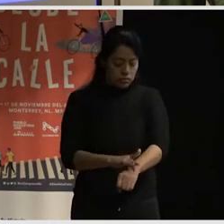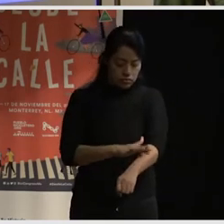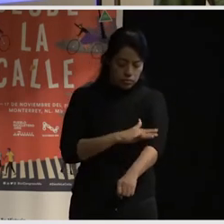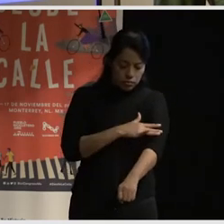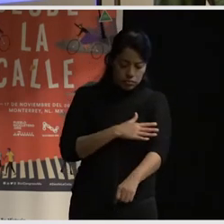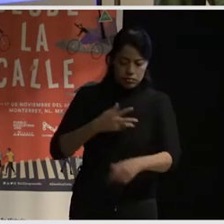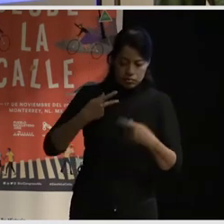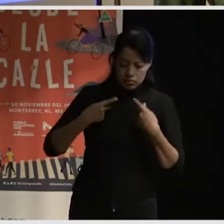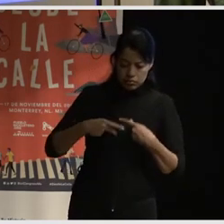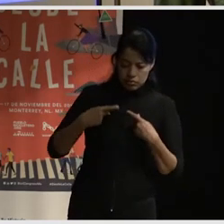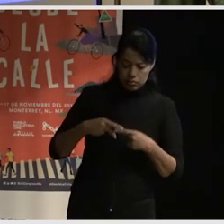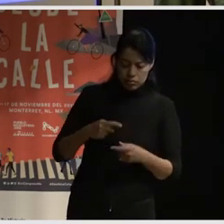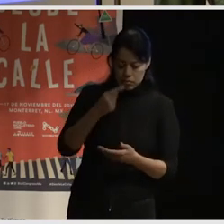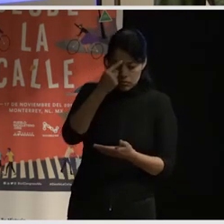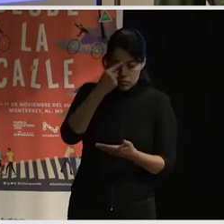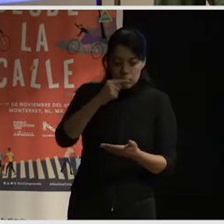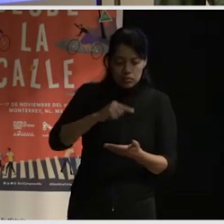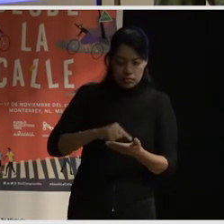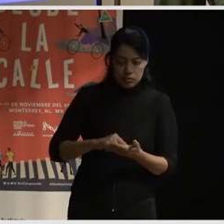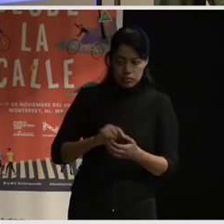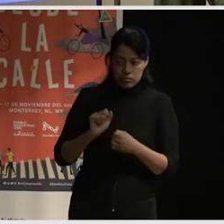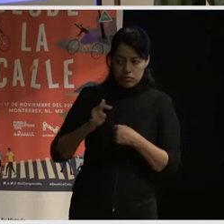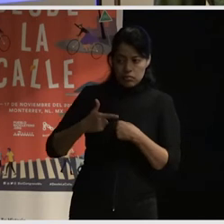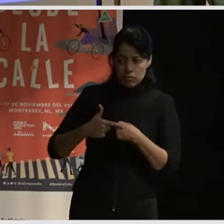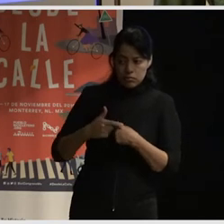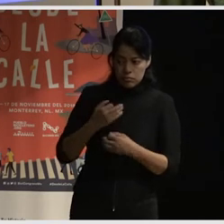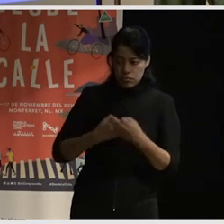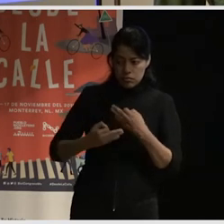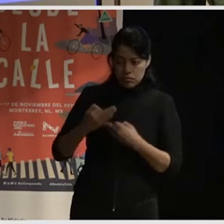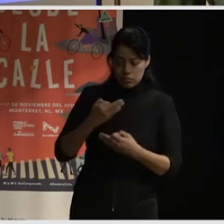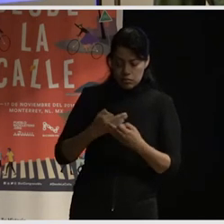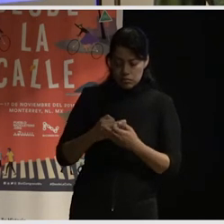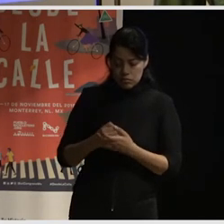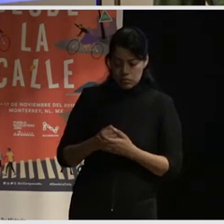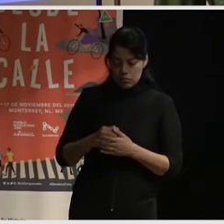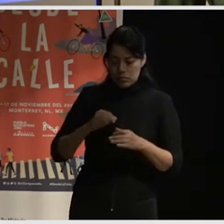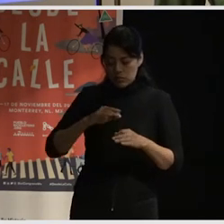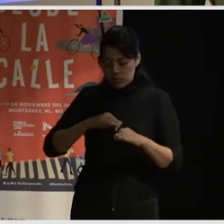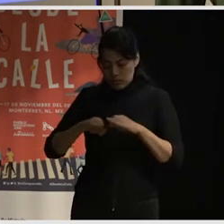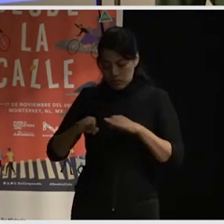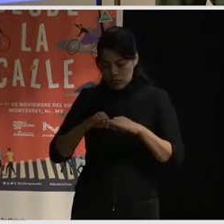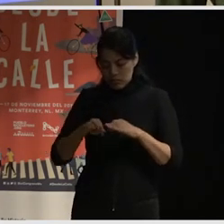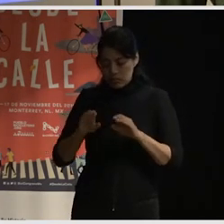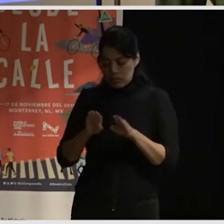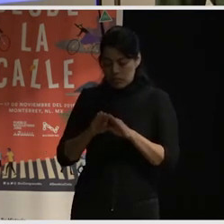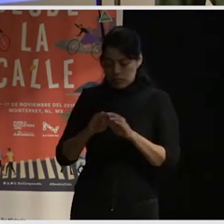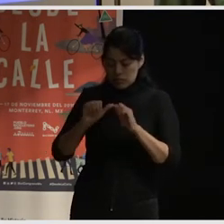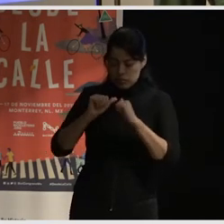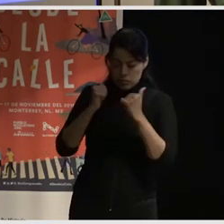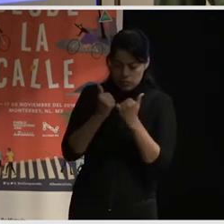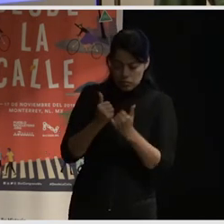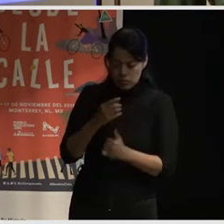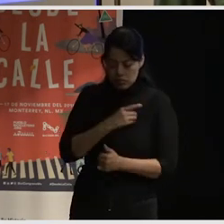las personas pues creo que eso es algo que yo creo que todos en nuestro trabajo como organizaciones tendemos a hacer